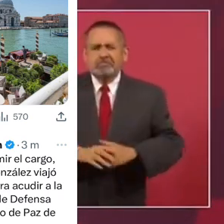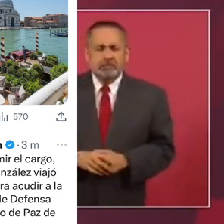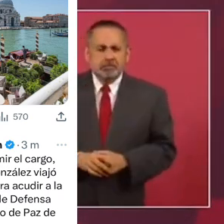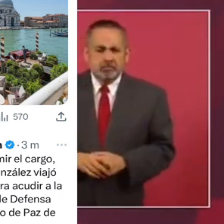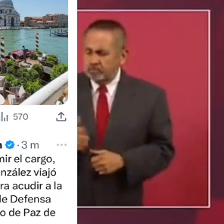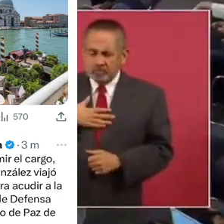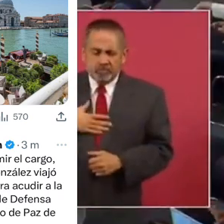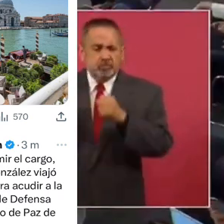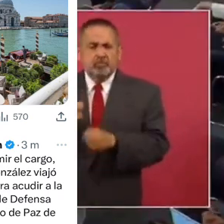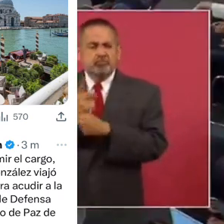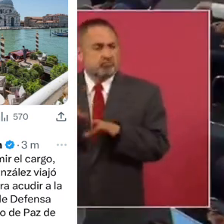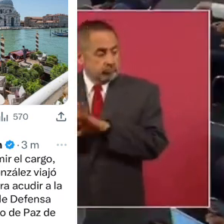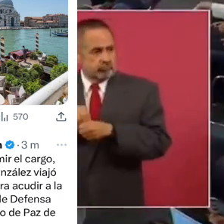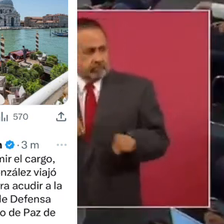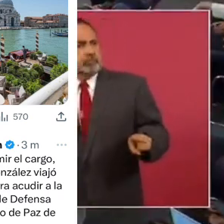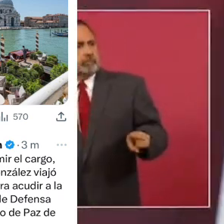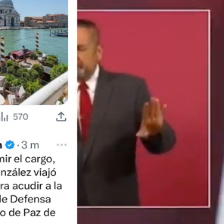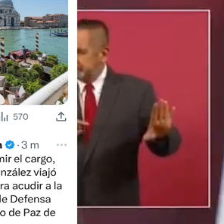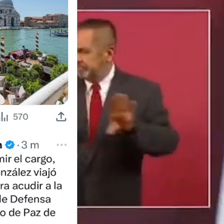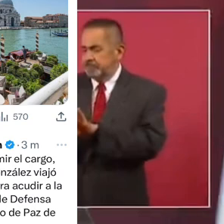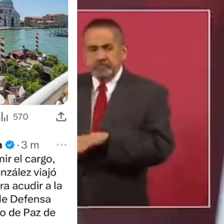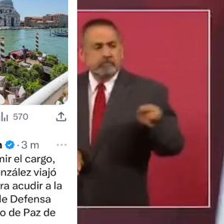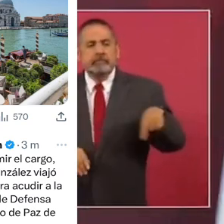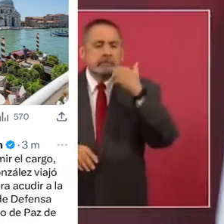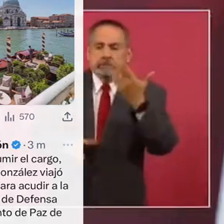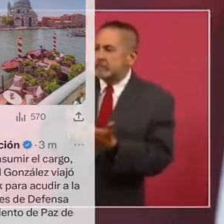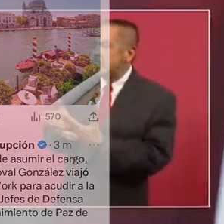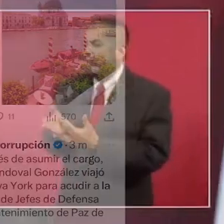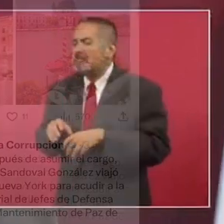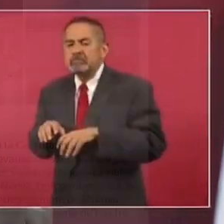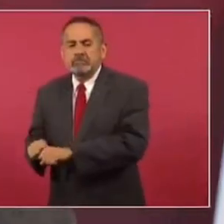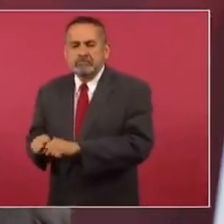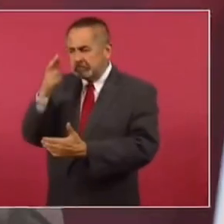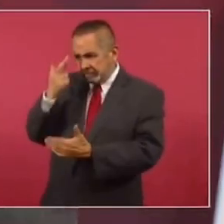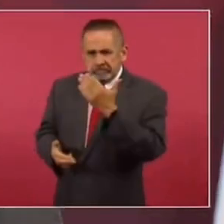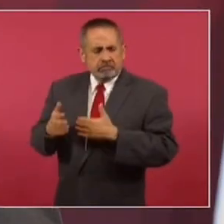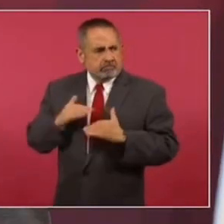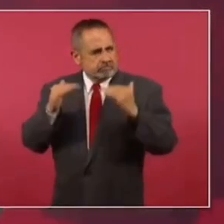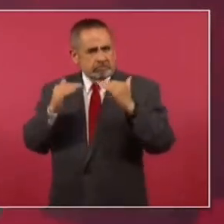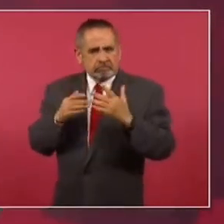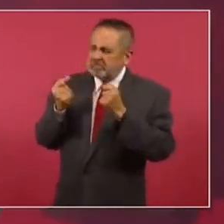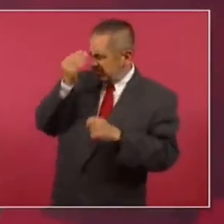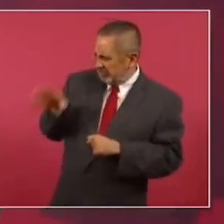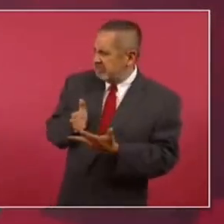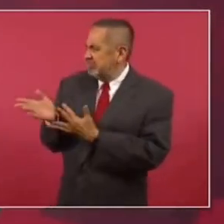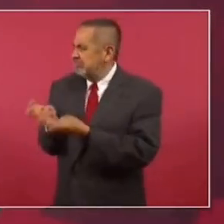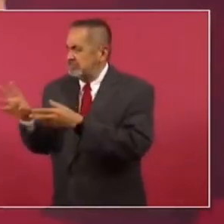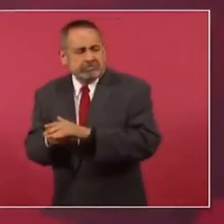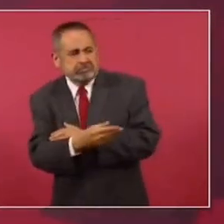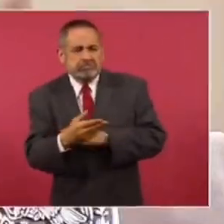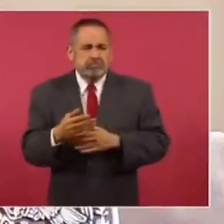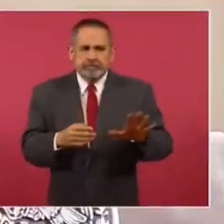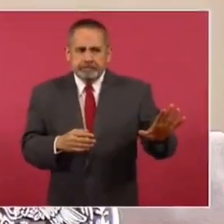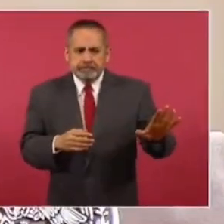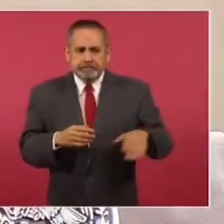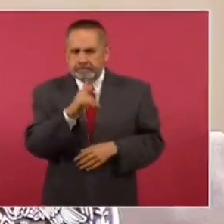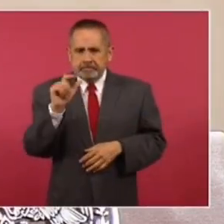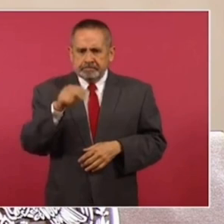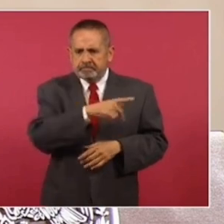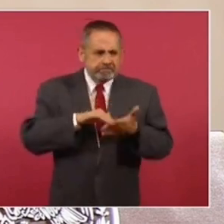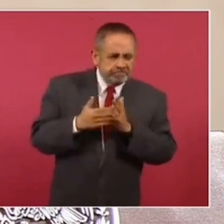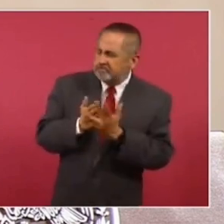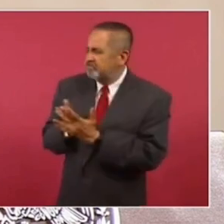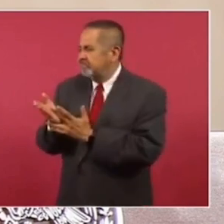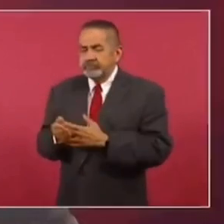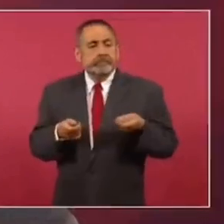Entonces lo hacemos por seguridad, porque estamos sintiendo que están queriendo violar nuestra soberanía. Es un plan injerencista, utilizando